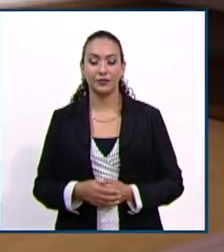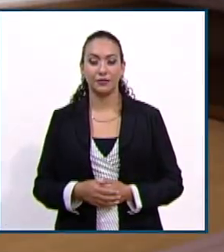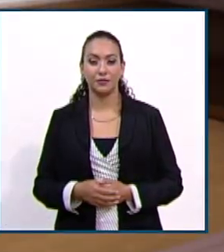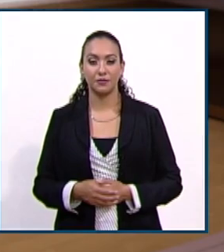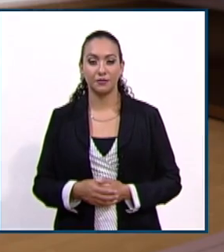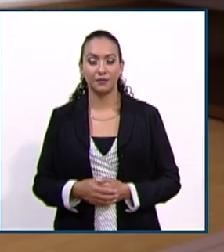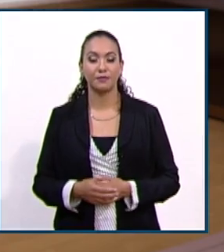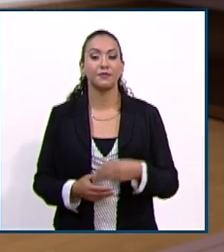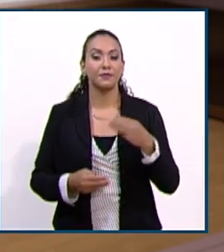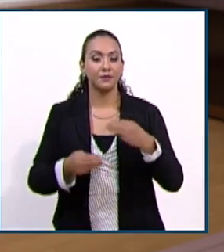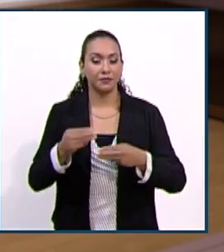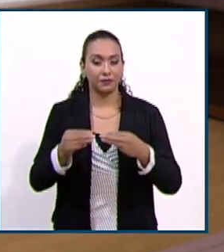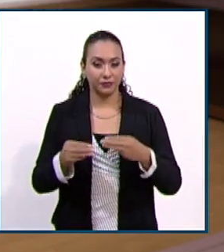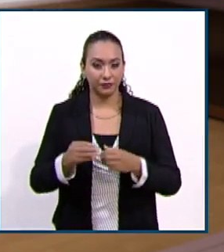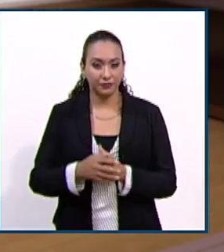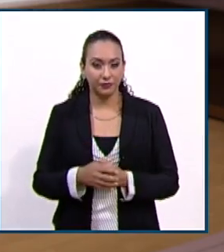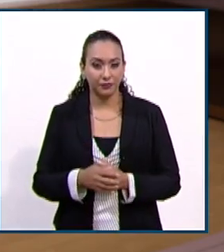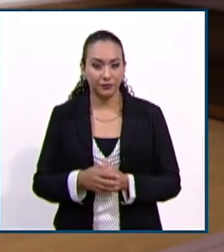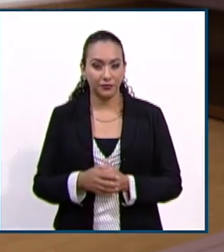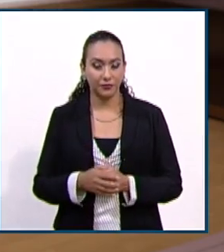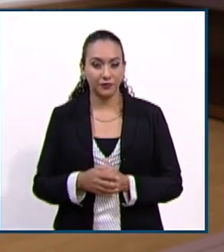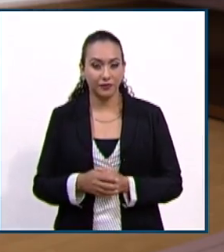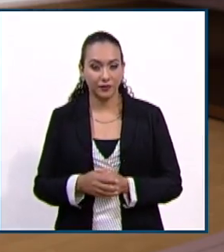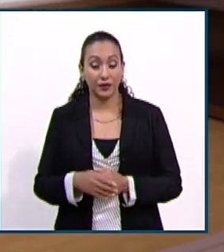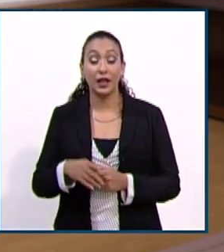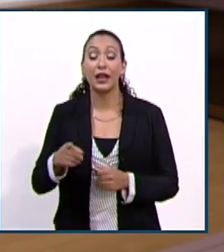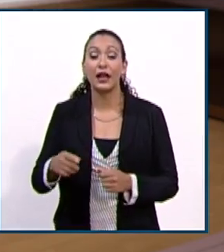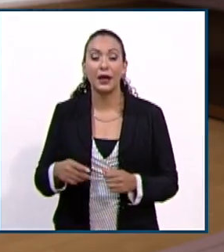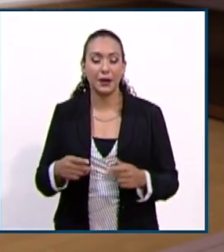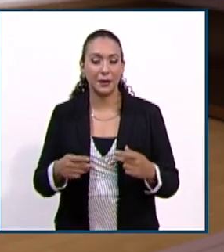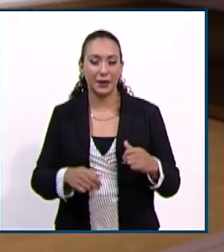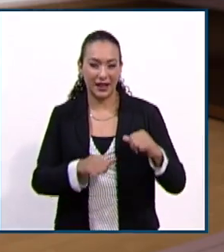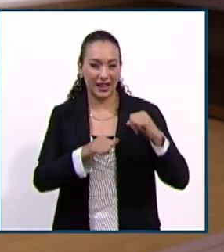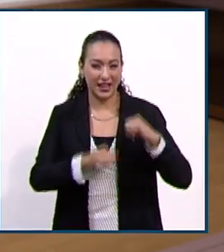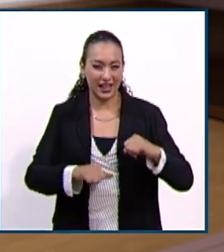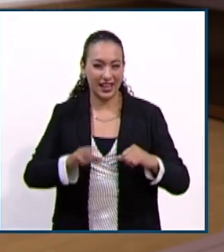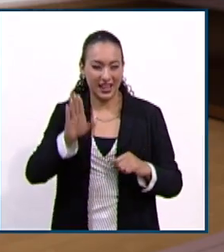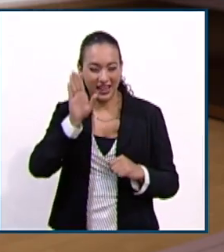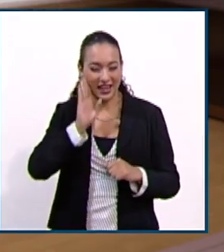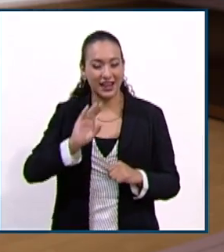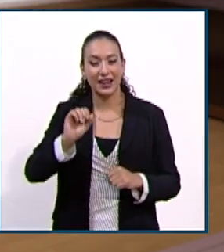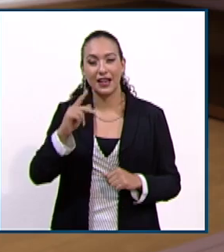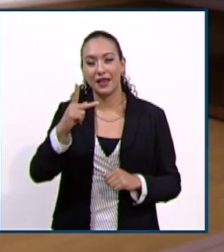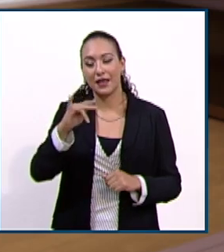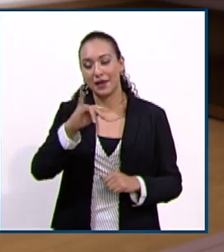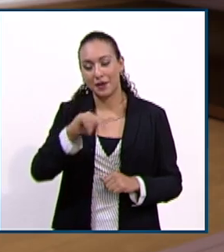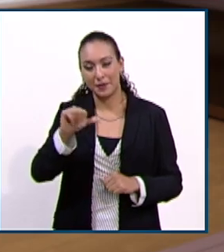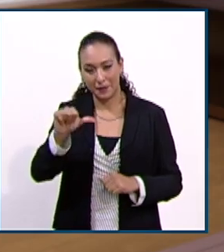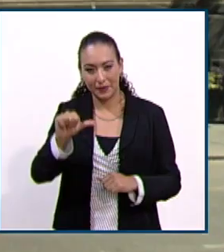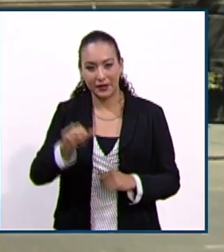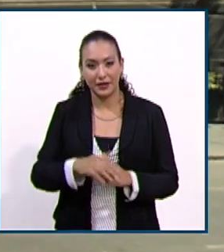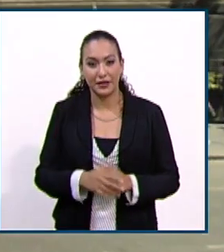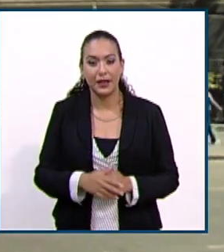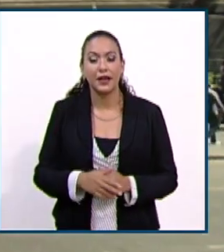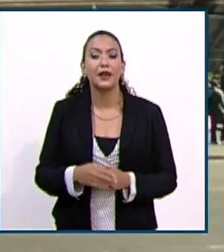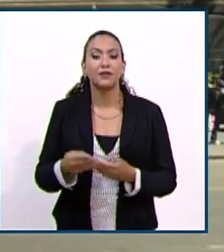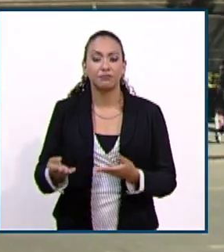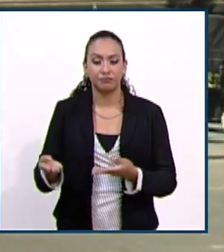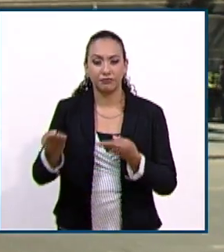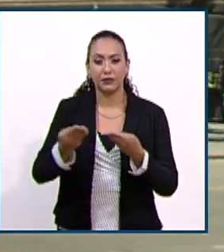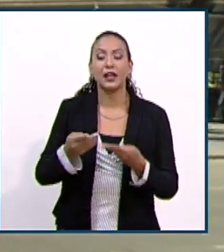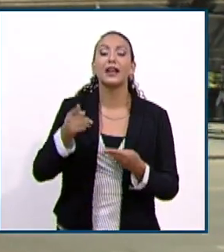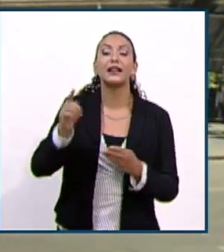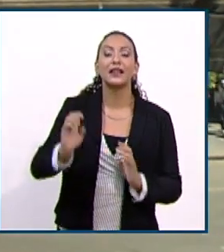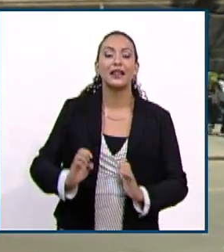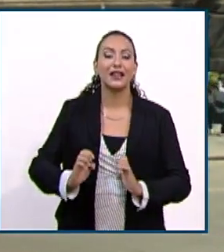Y la ministra presidenta del Consejo de la Judicatura Federal y de la Suprema Corte, Norma Lucía Piña Hernández, recibió en el edificio